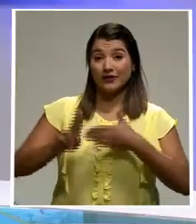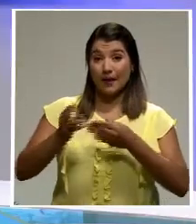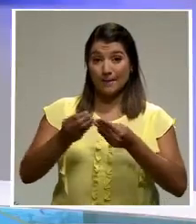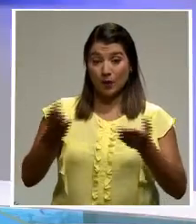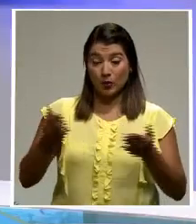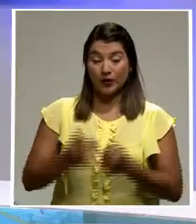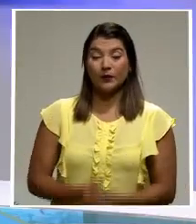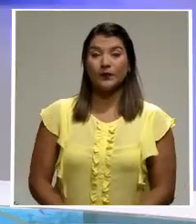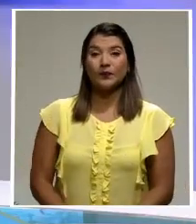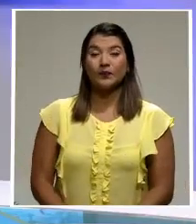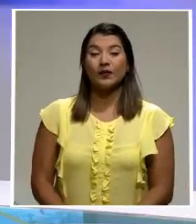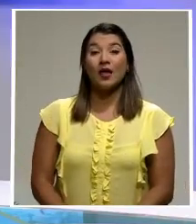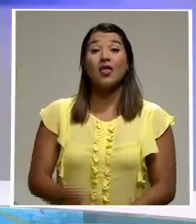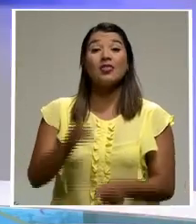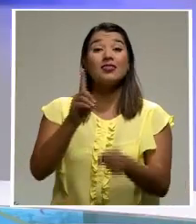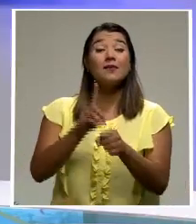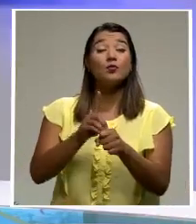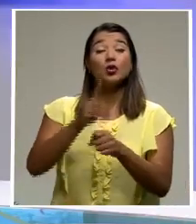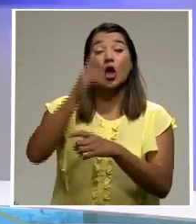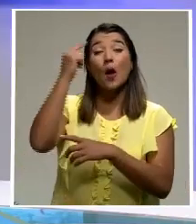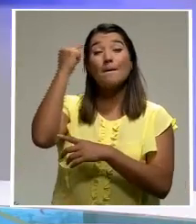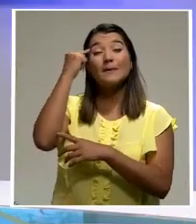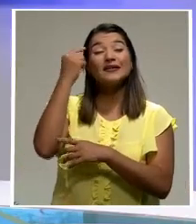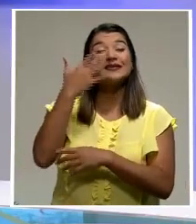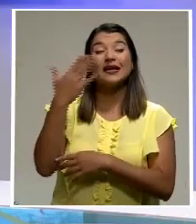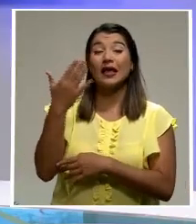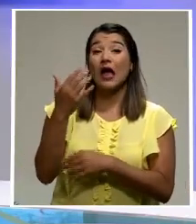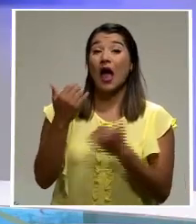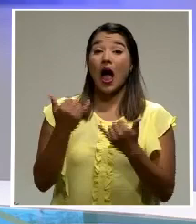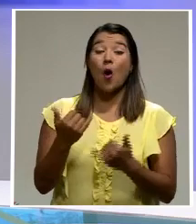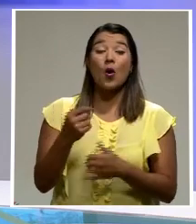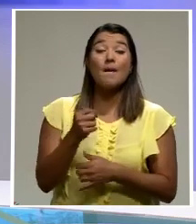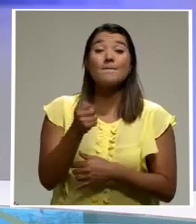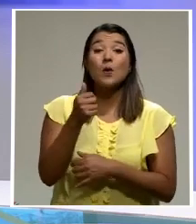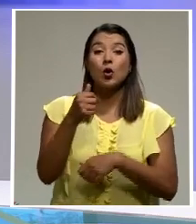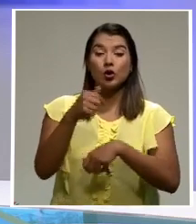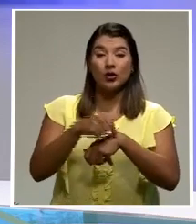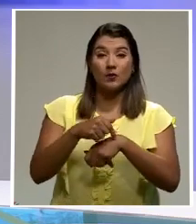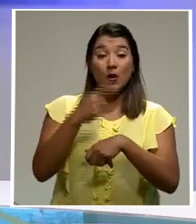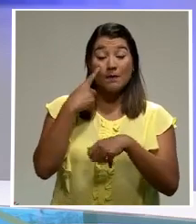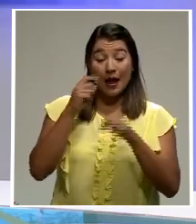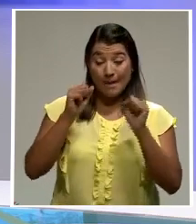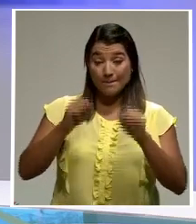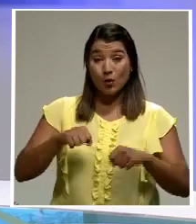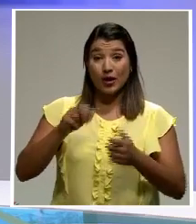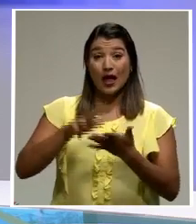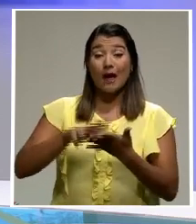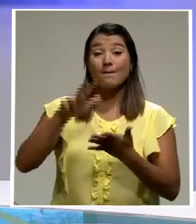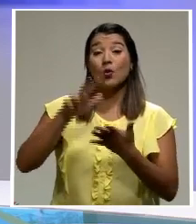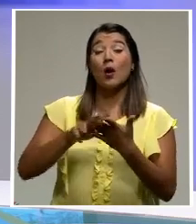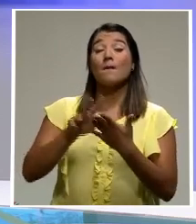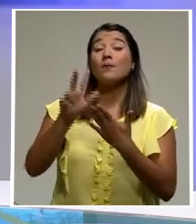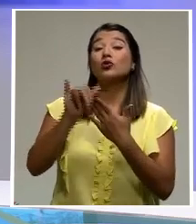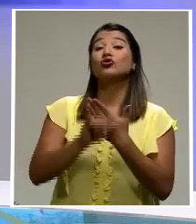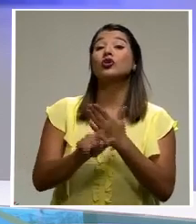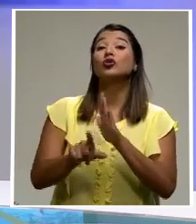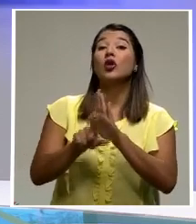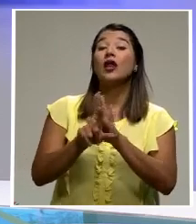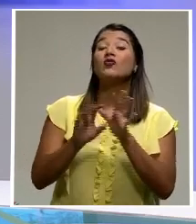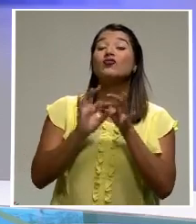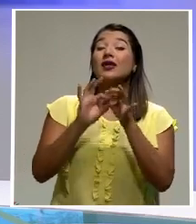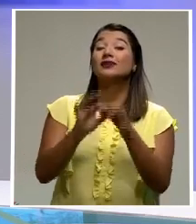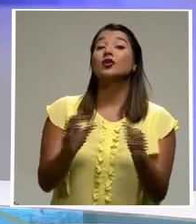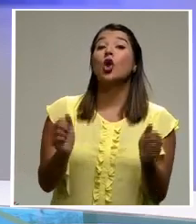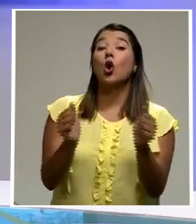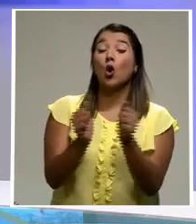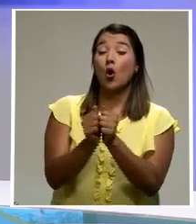Los diputados consideran que existe muy poco tiempo para aprobar los proyectos de ley relacionados